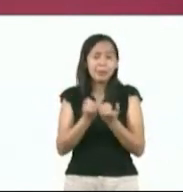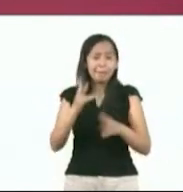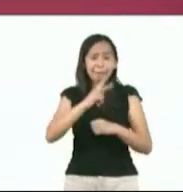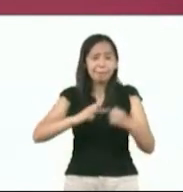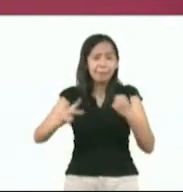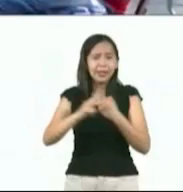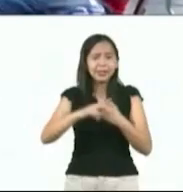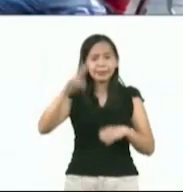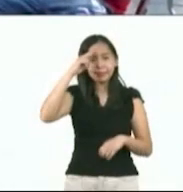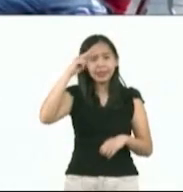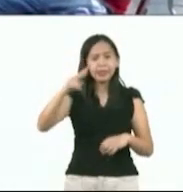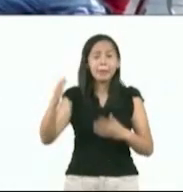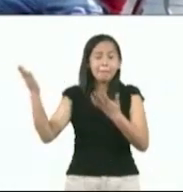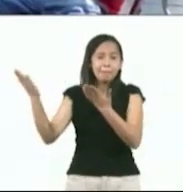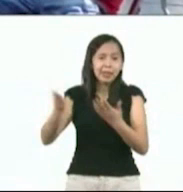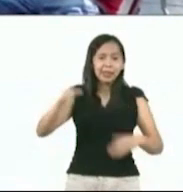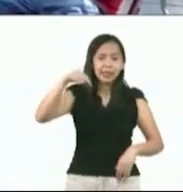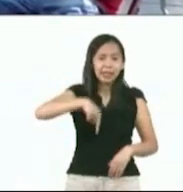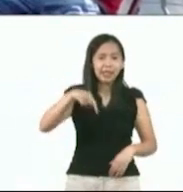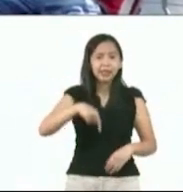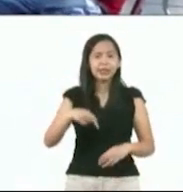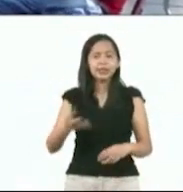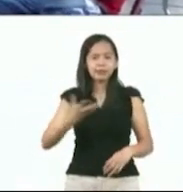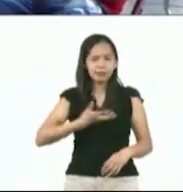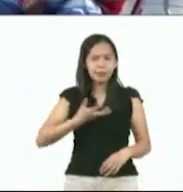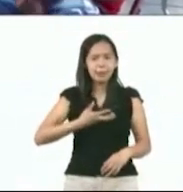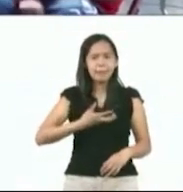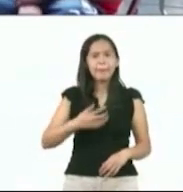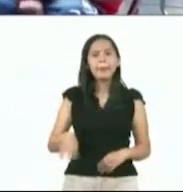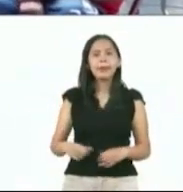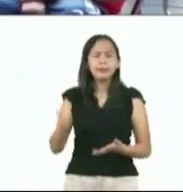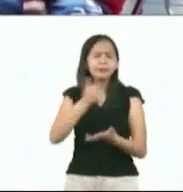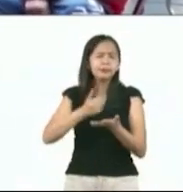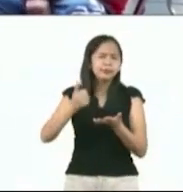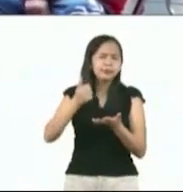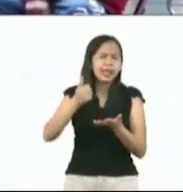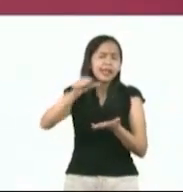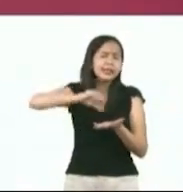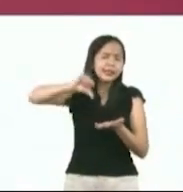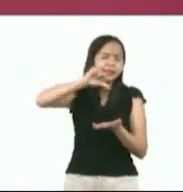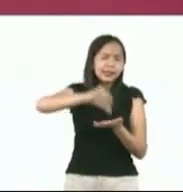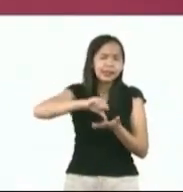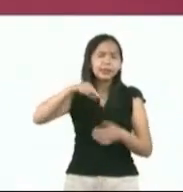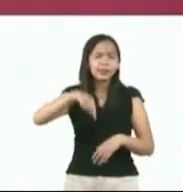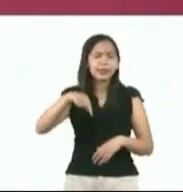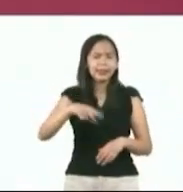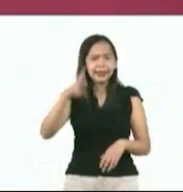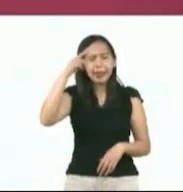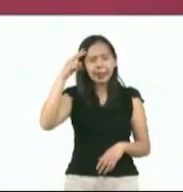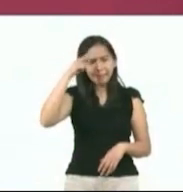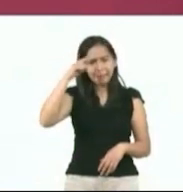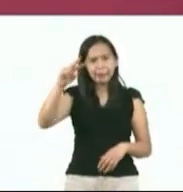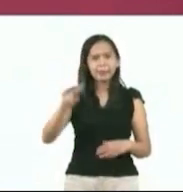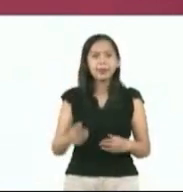vengan aquí al Zócalo de la Ciudad de México, que es el centro, la capital del país, es la capital de todas y todos